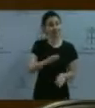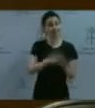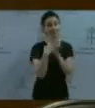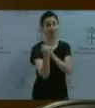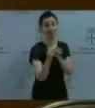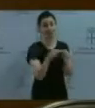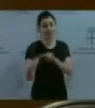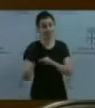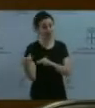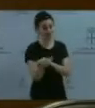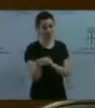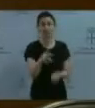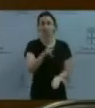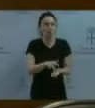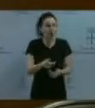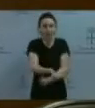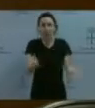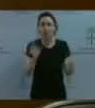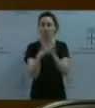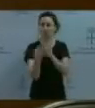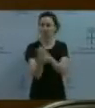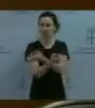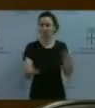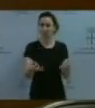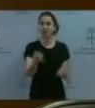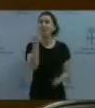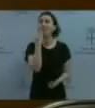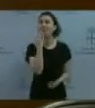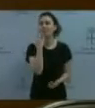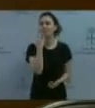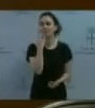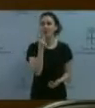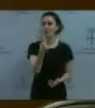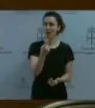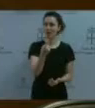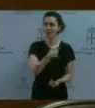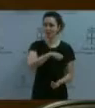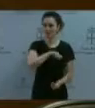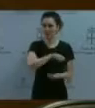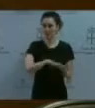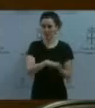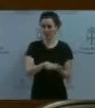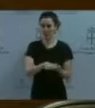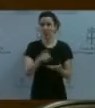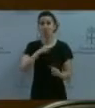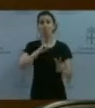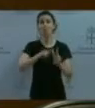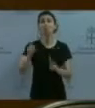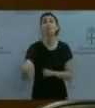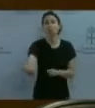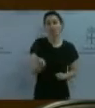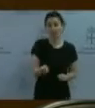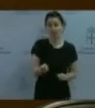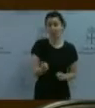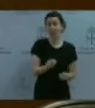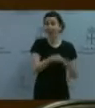todos perfectamente en el idioma que llevamos manejando durante un año. No será Vox el que pida que vengan traductores a esta Cámara. Creemos que es un